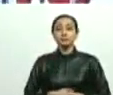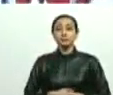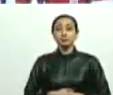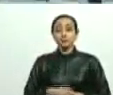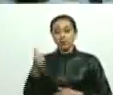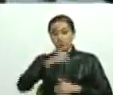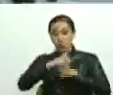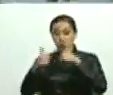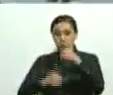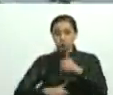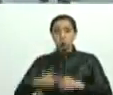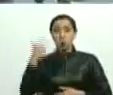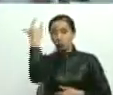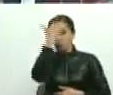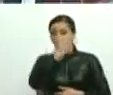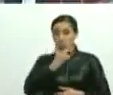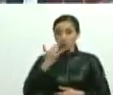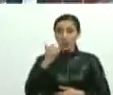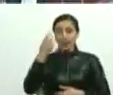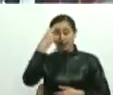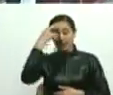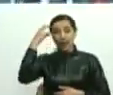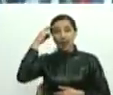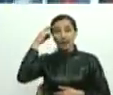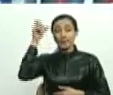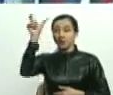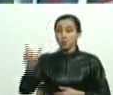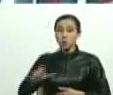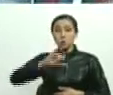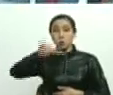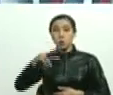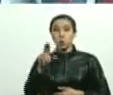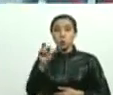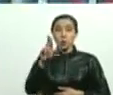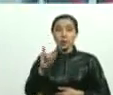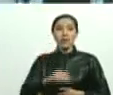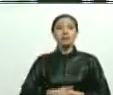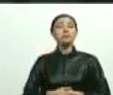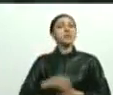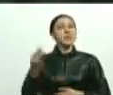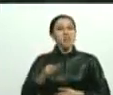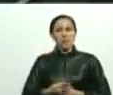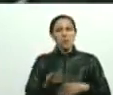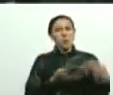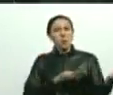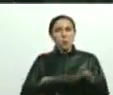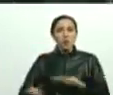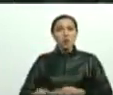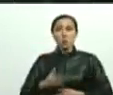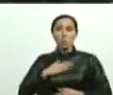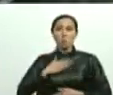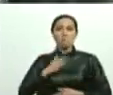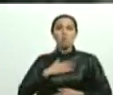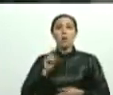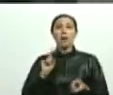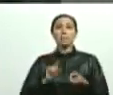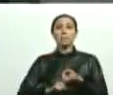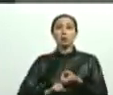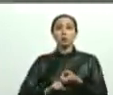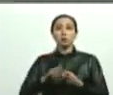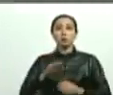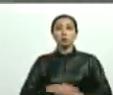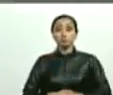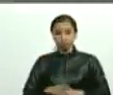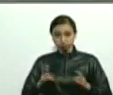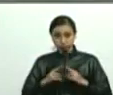de África, el compañero Yuri Pimentel, y yo siempre invito a mi esposa, ¿ustedes la